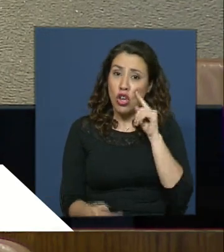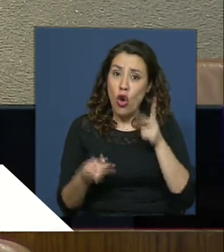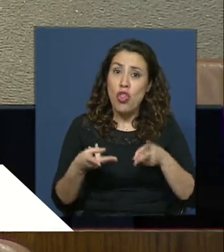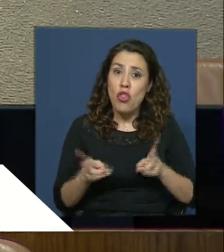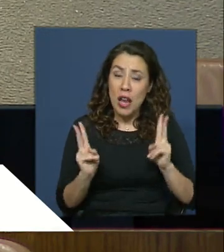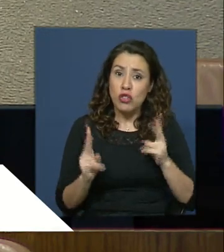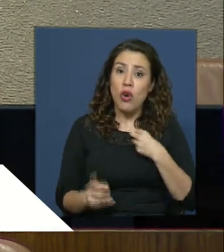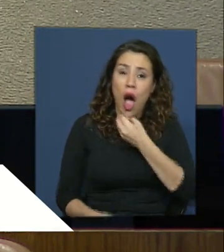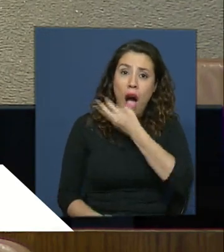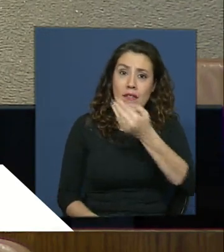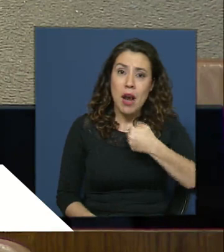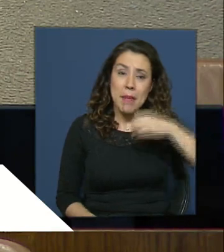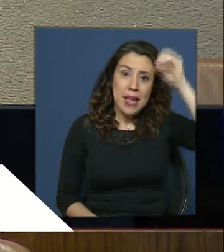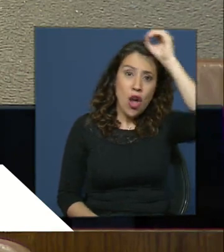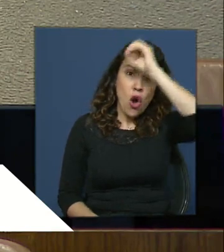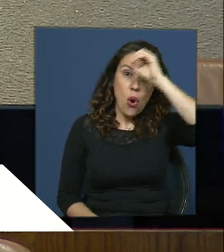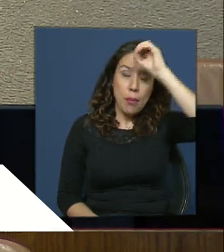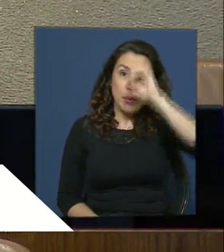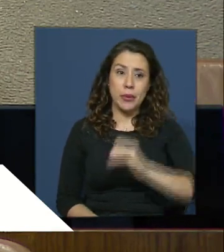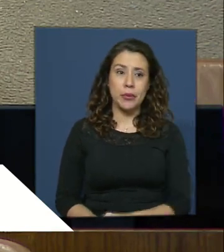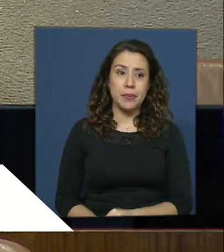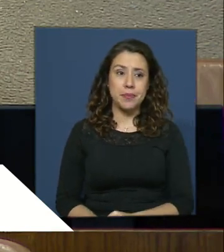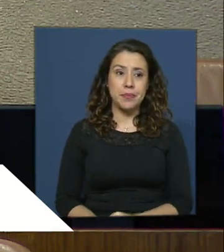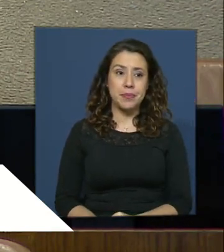derecho a expresarme.